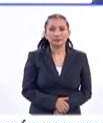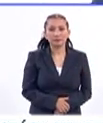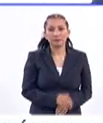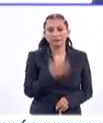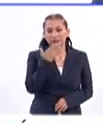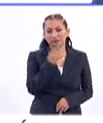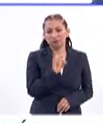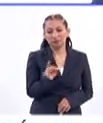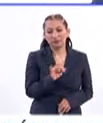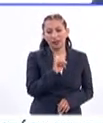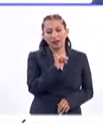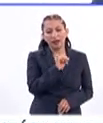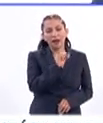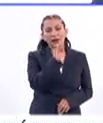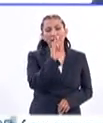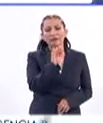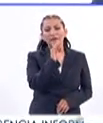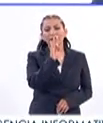muy sencillo, es